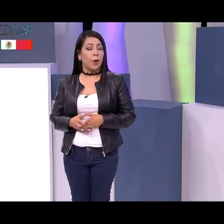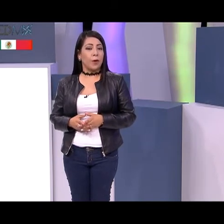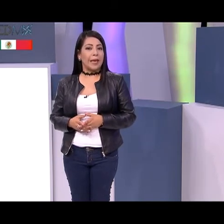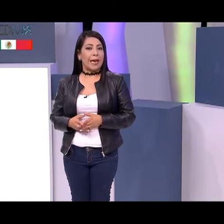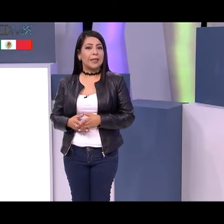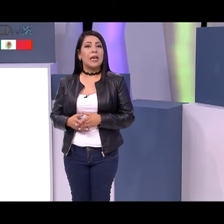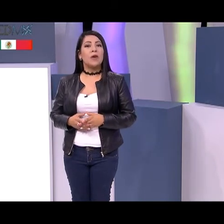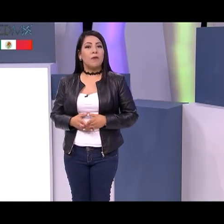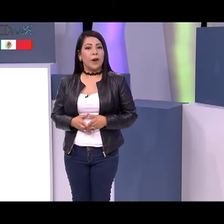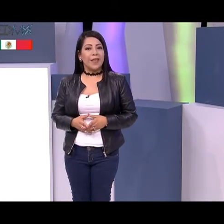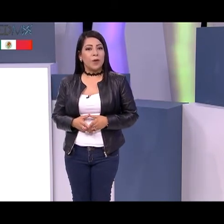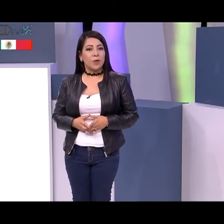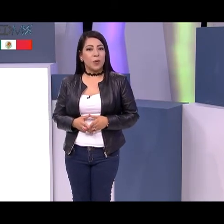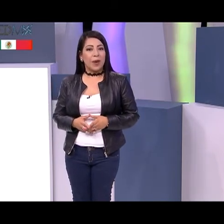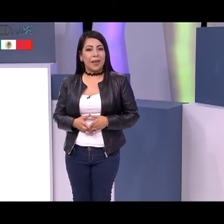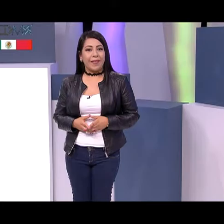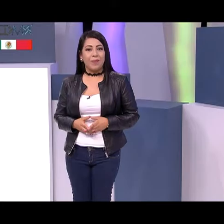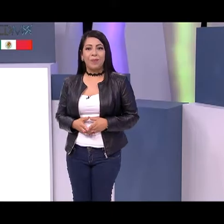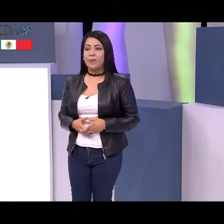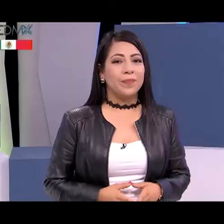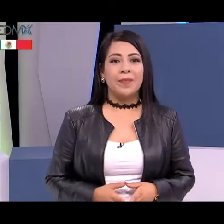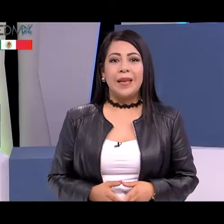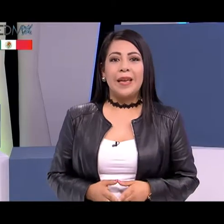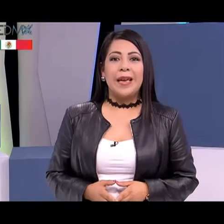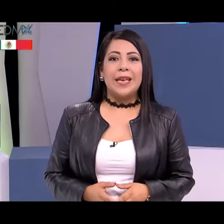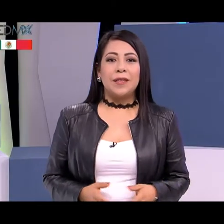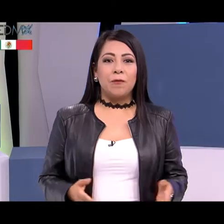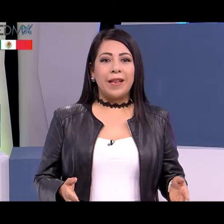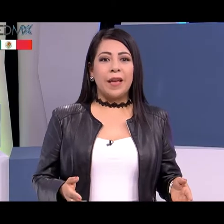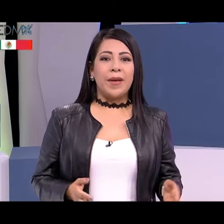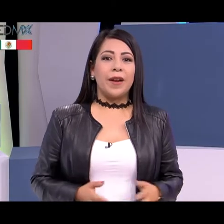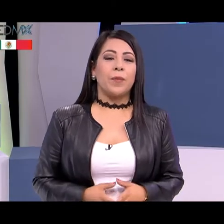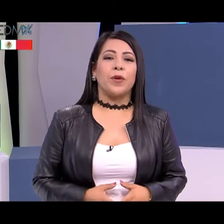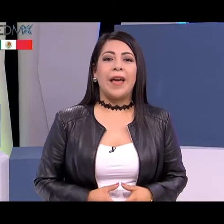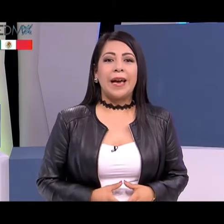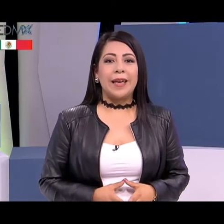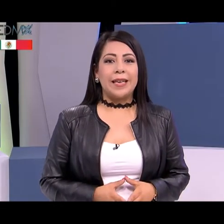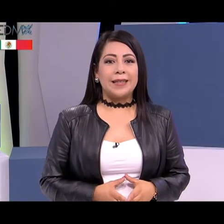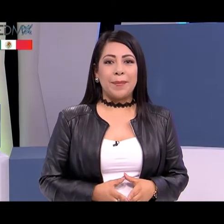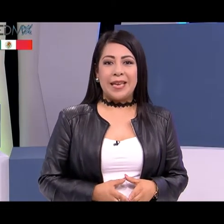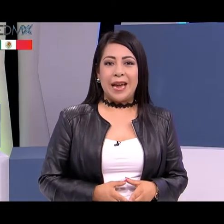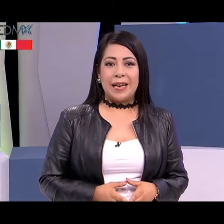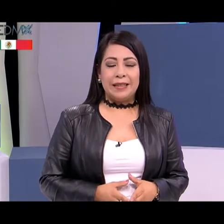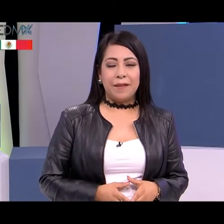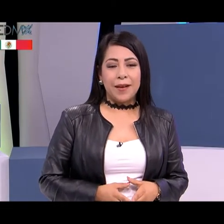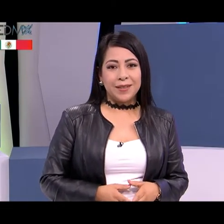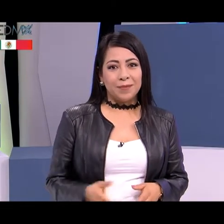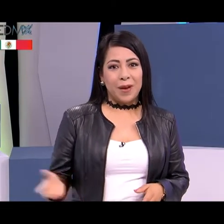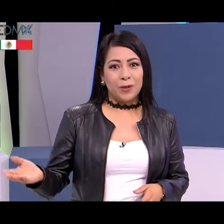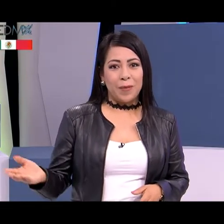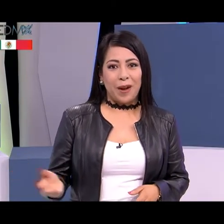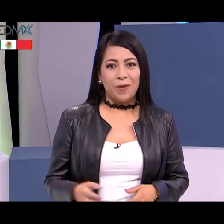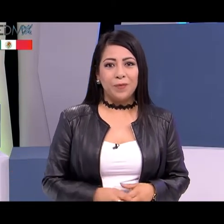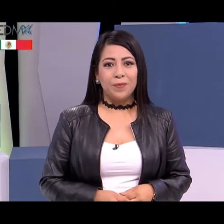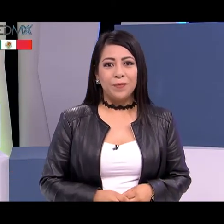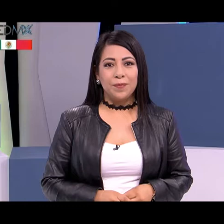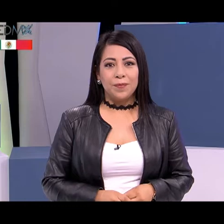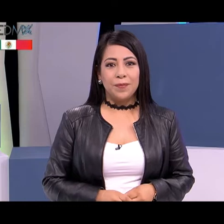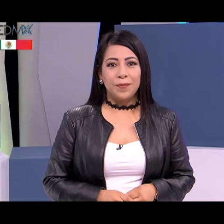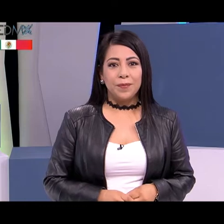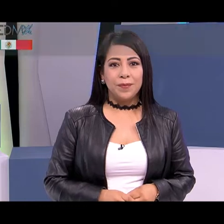unidades meteorológicas fuera de nuestro planeta. Este fue el tema del reportaje esta mañana en Interfaz. Vamos a